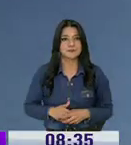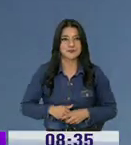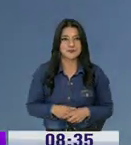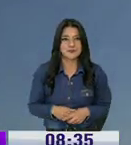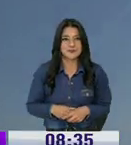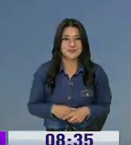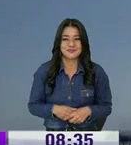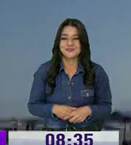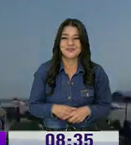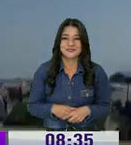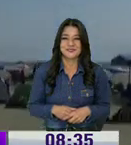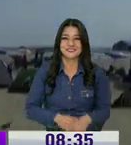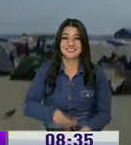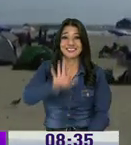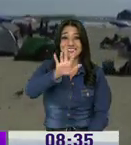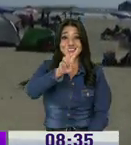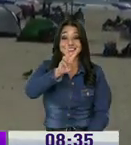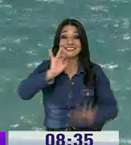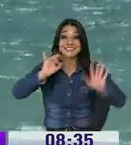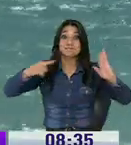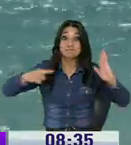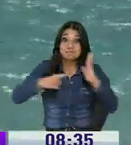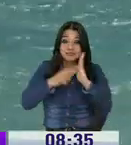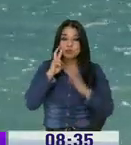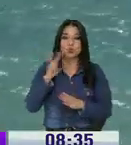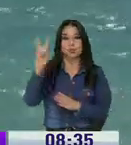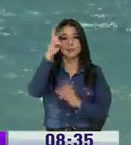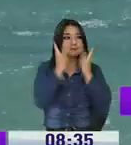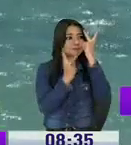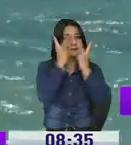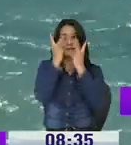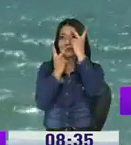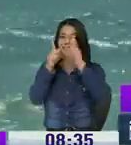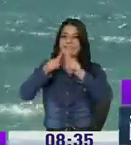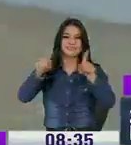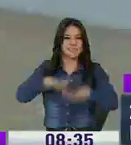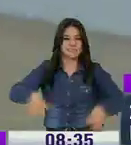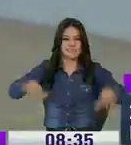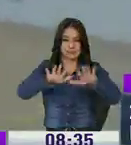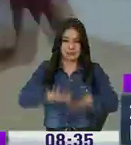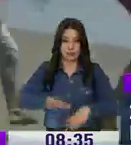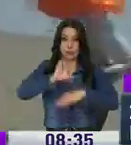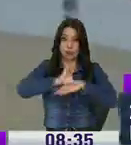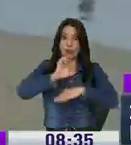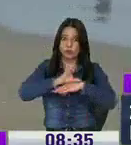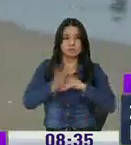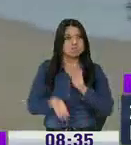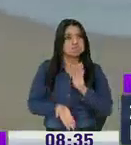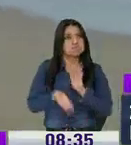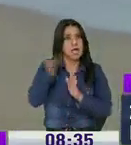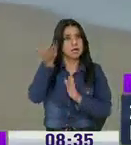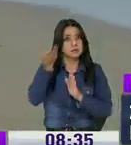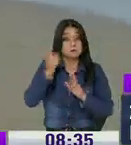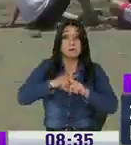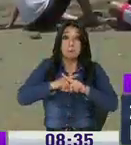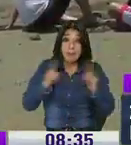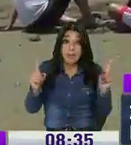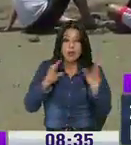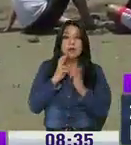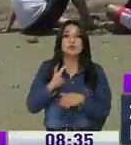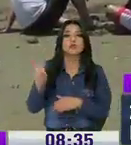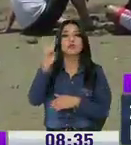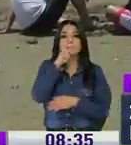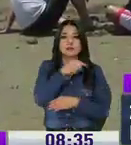Si bien la cifra de 527 mil turistas que recorrieron los diferentes puntos del territorio nacional podría ascender, la ministra de Turismo, Rosy